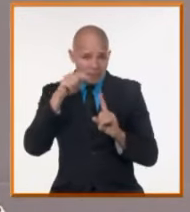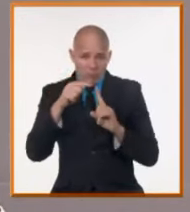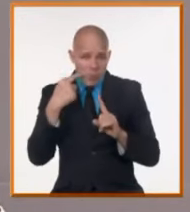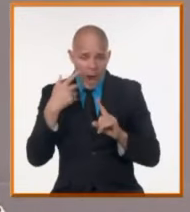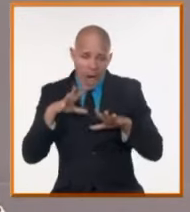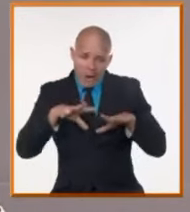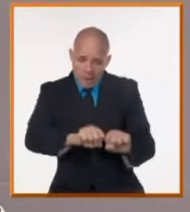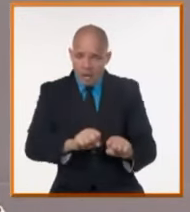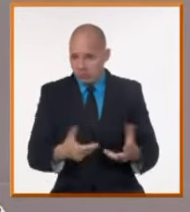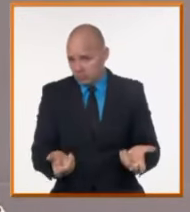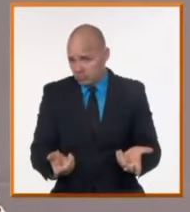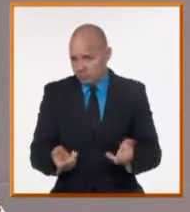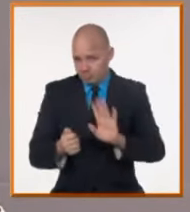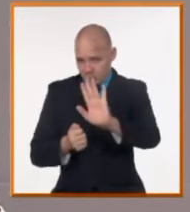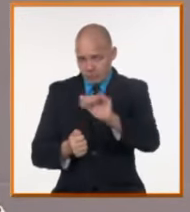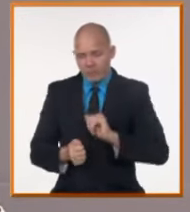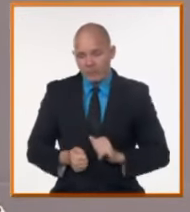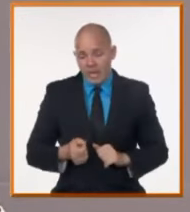año